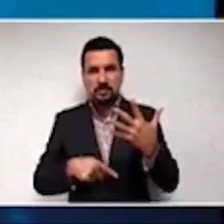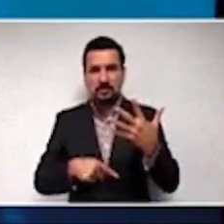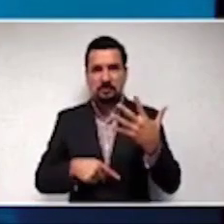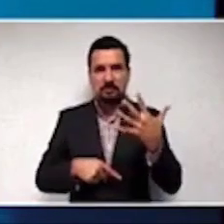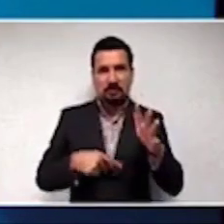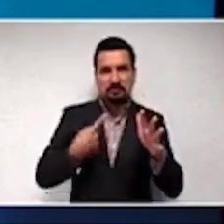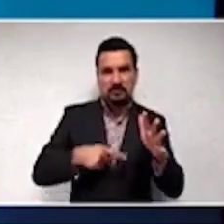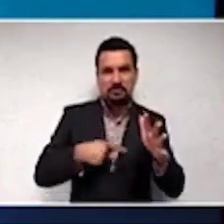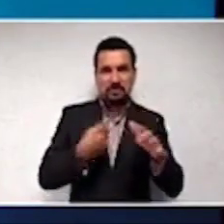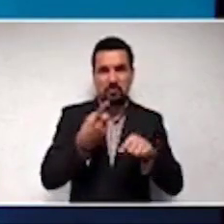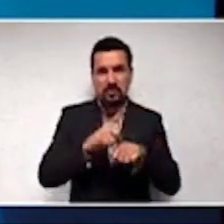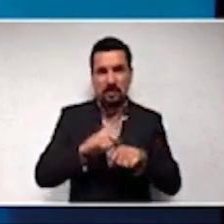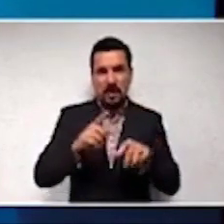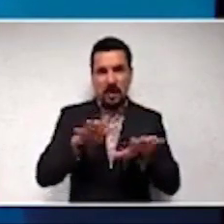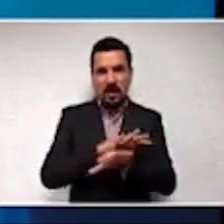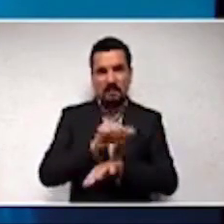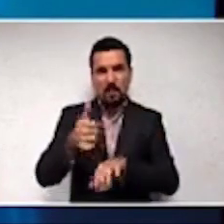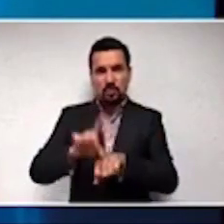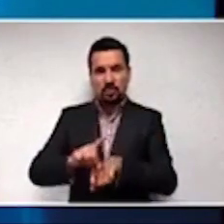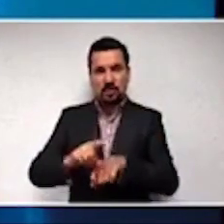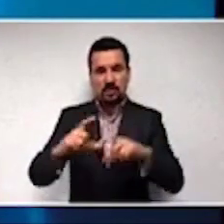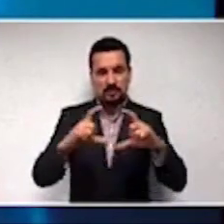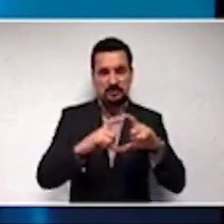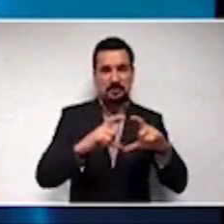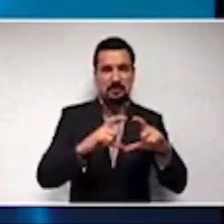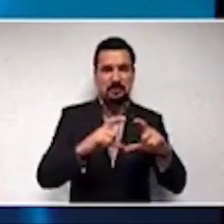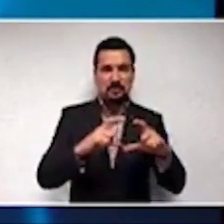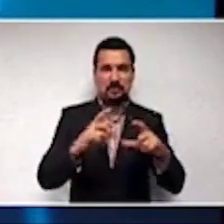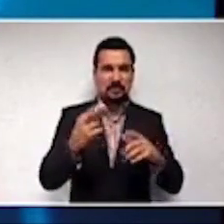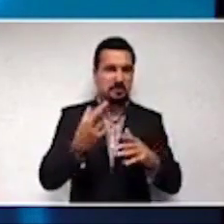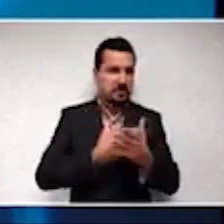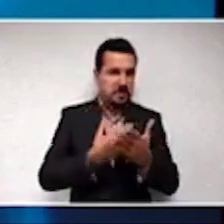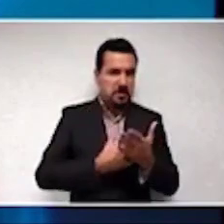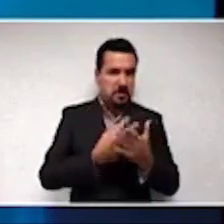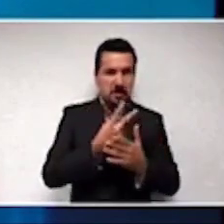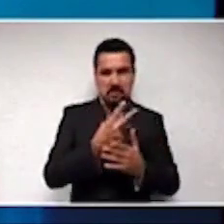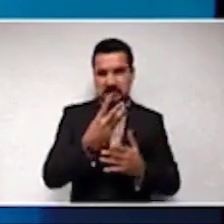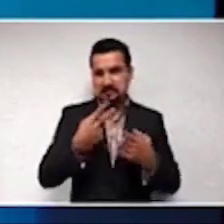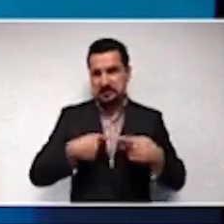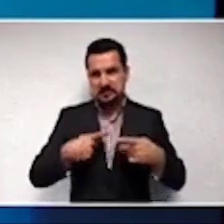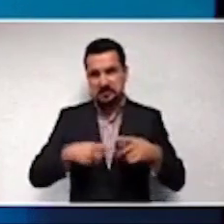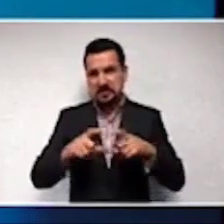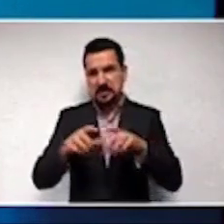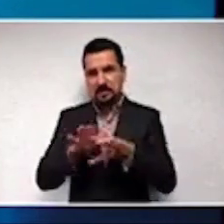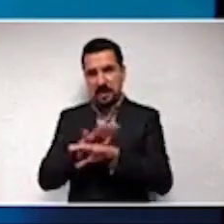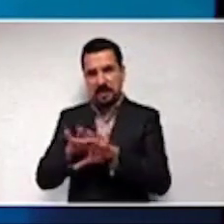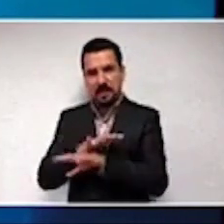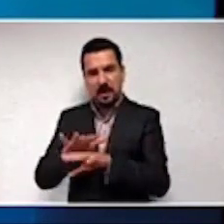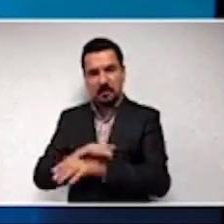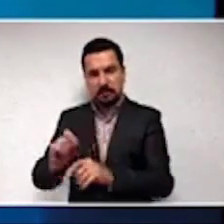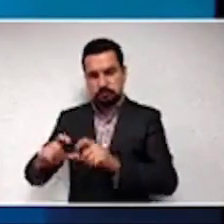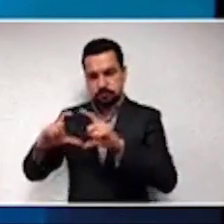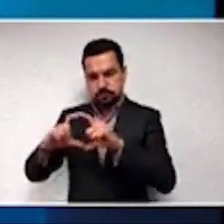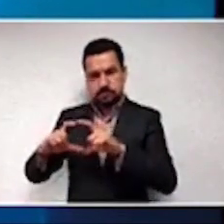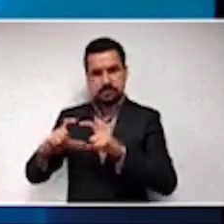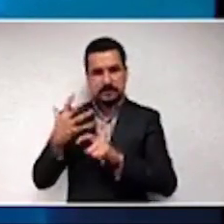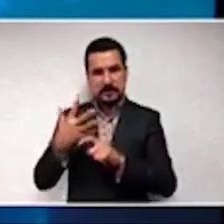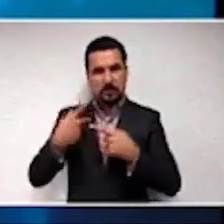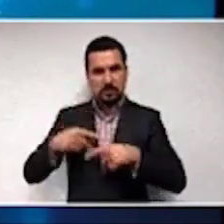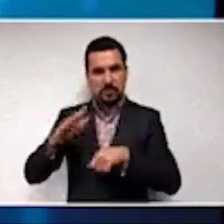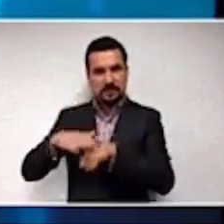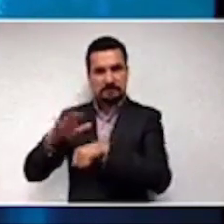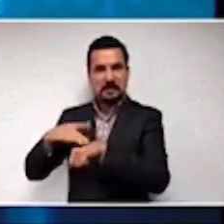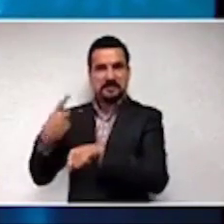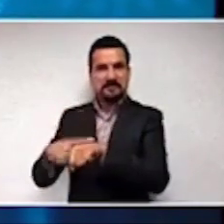para otro podemos pasar de círculos mayoritarios de 2 a 3 contagios a círculos de 5